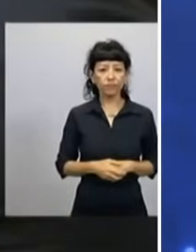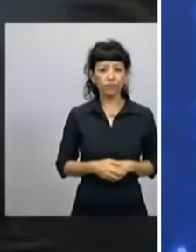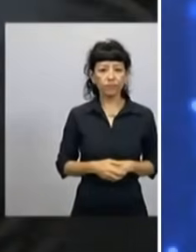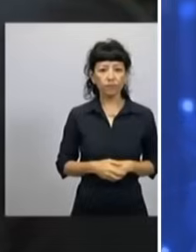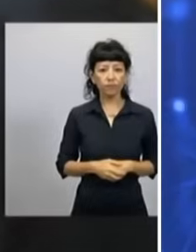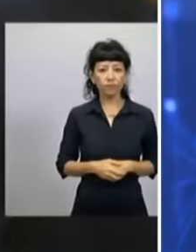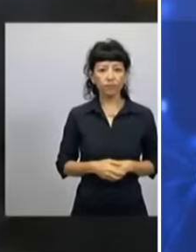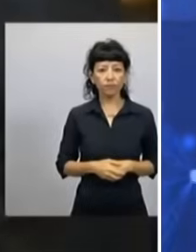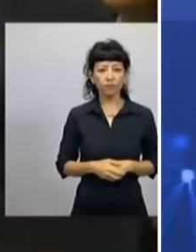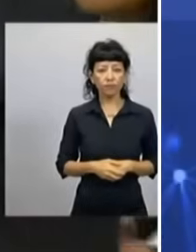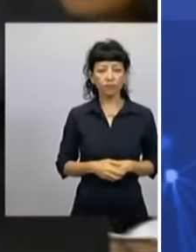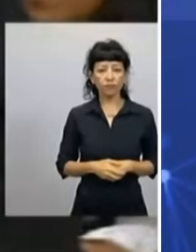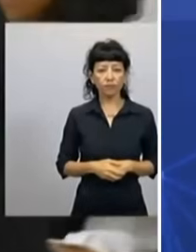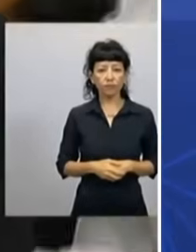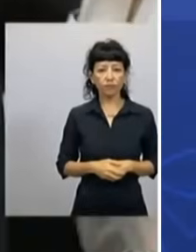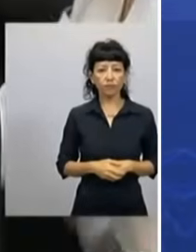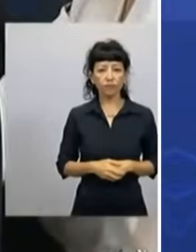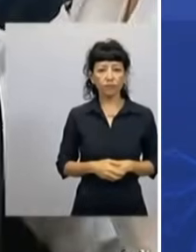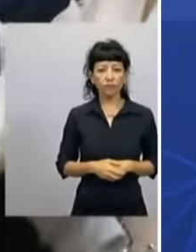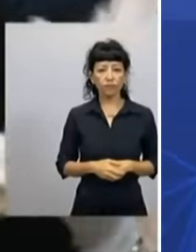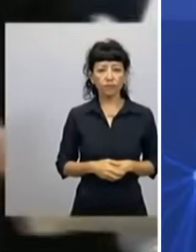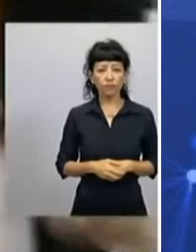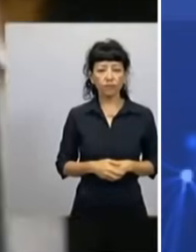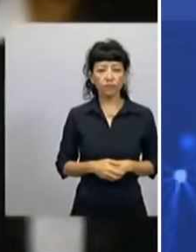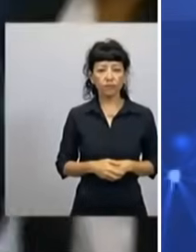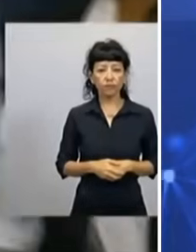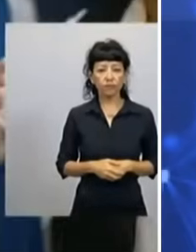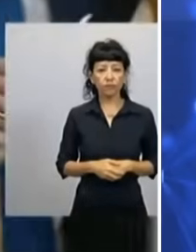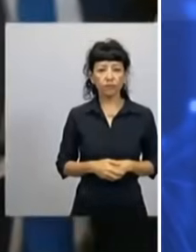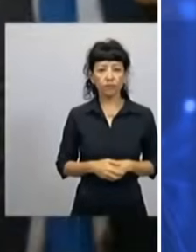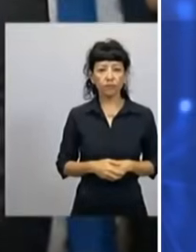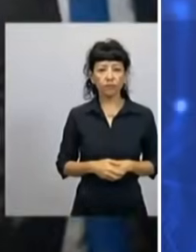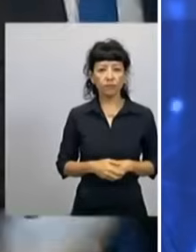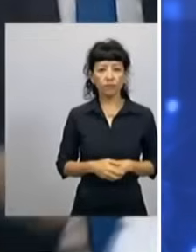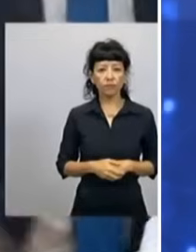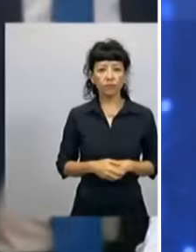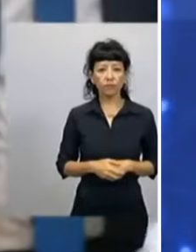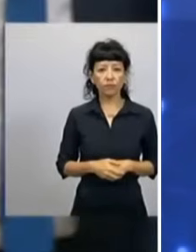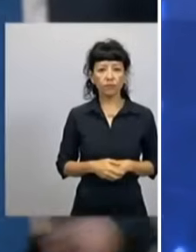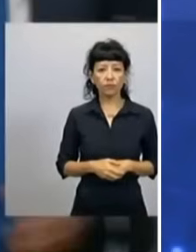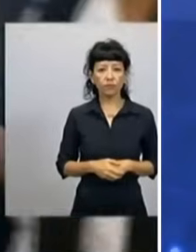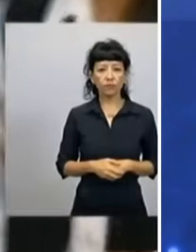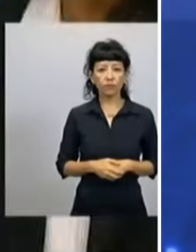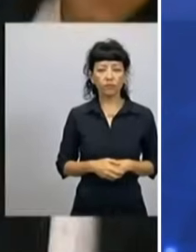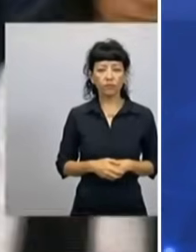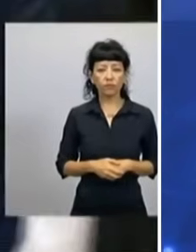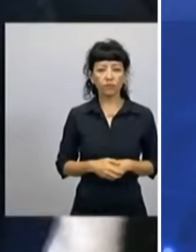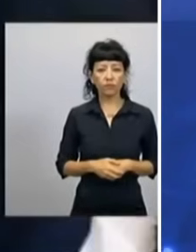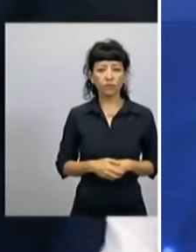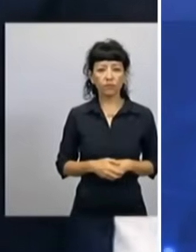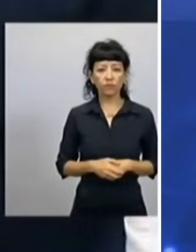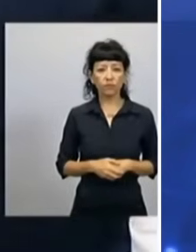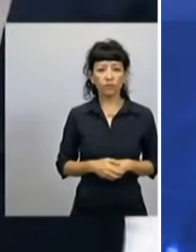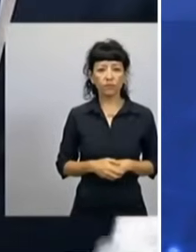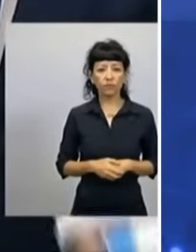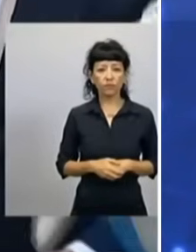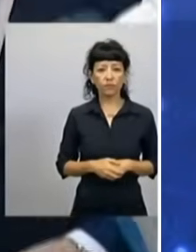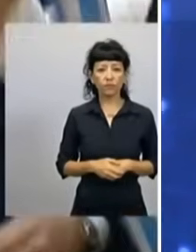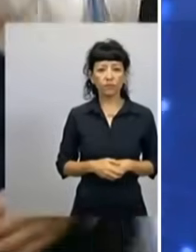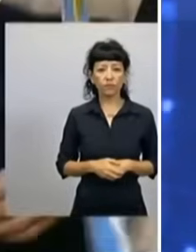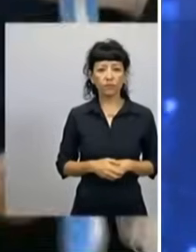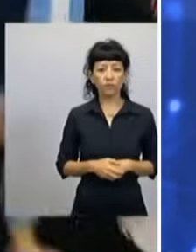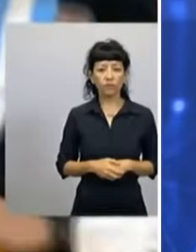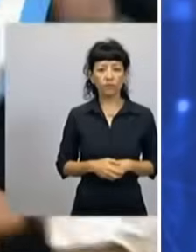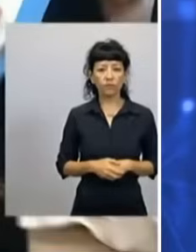la inflación subyacente que viene de atrás y que se va a hacer explícita en los próximos meses. Ahora,